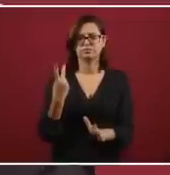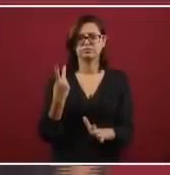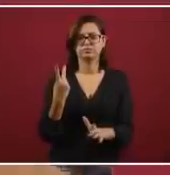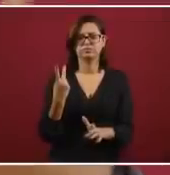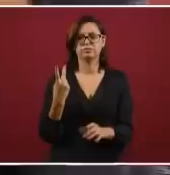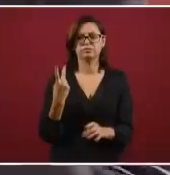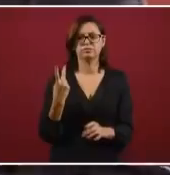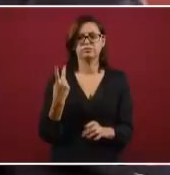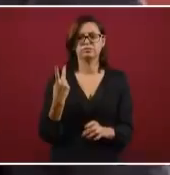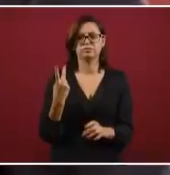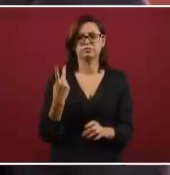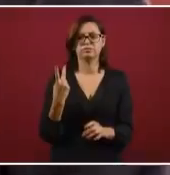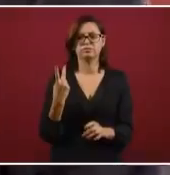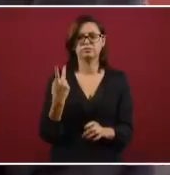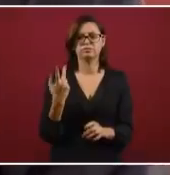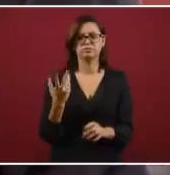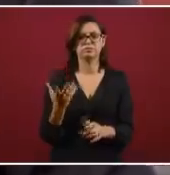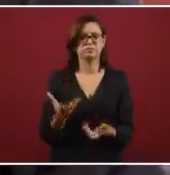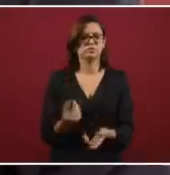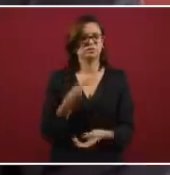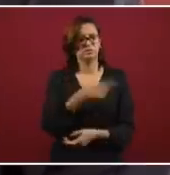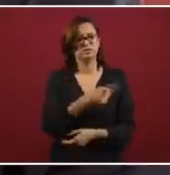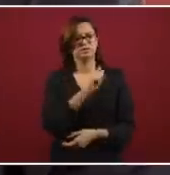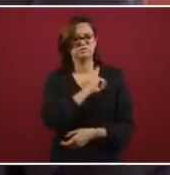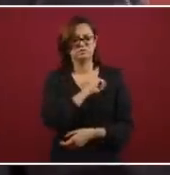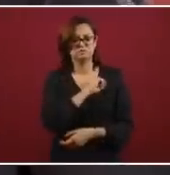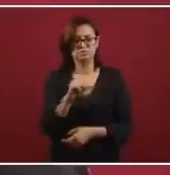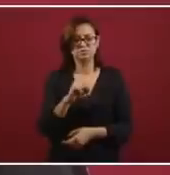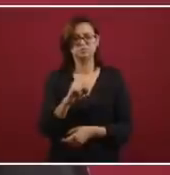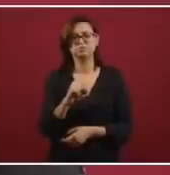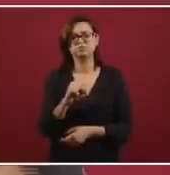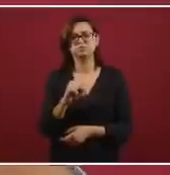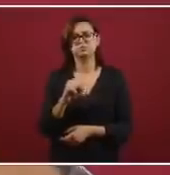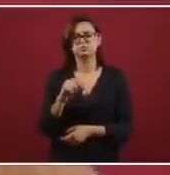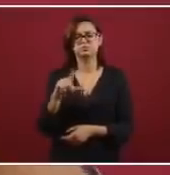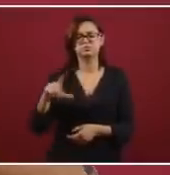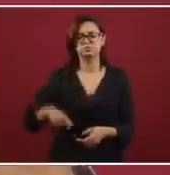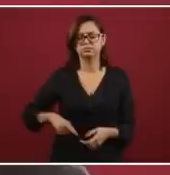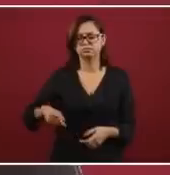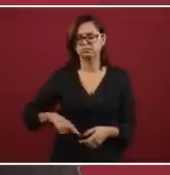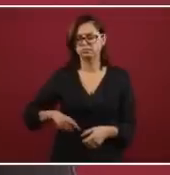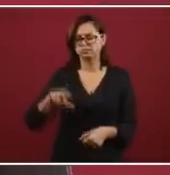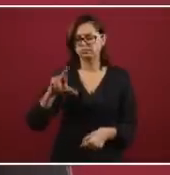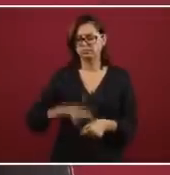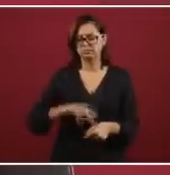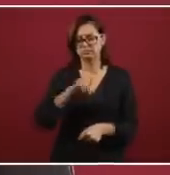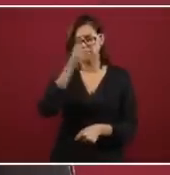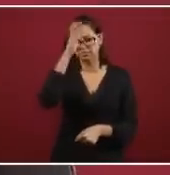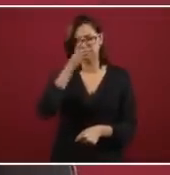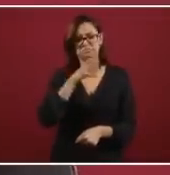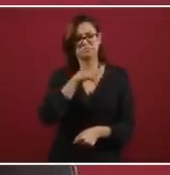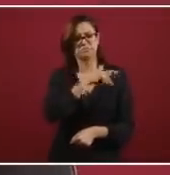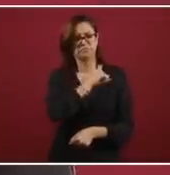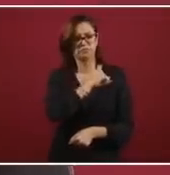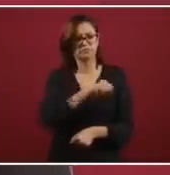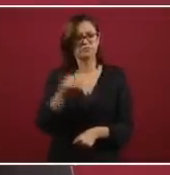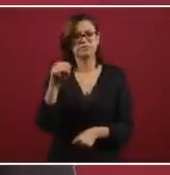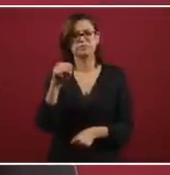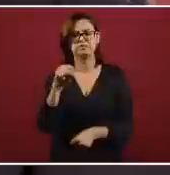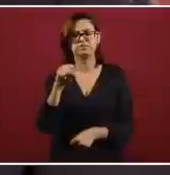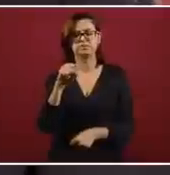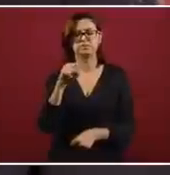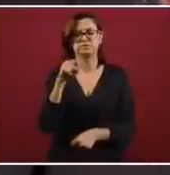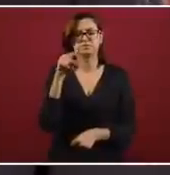que había cometido ilícitos el gobernador de Coahuila, Humberto